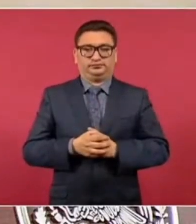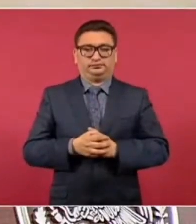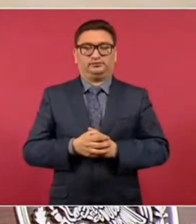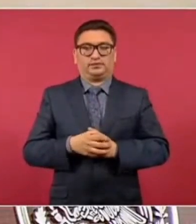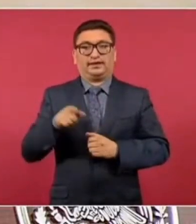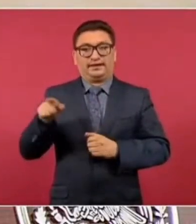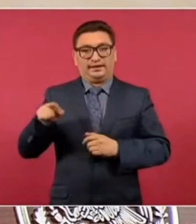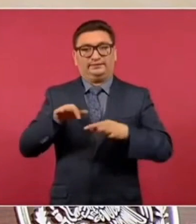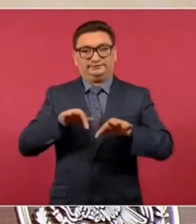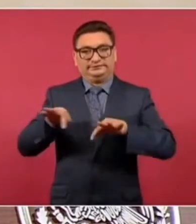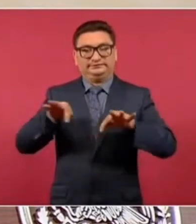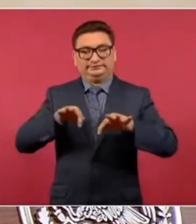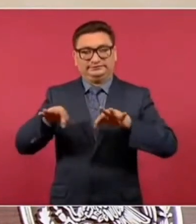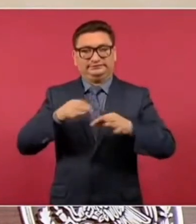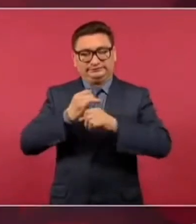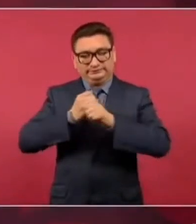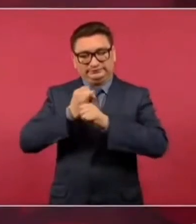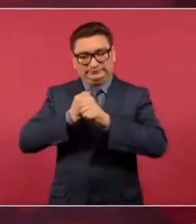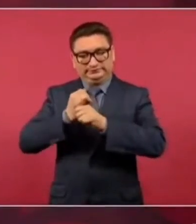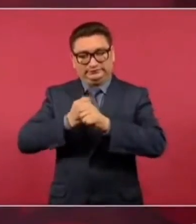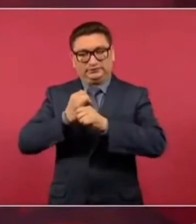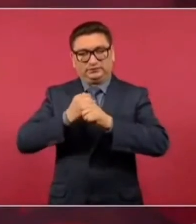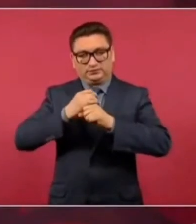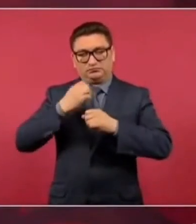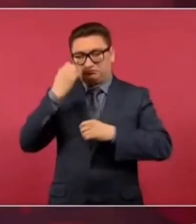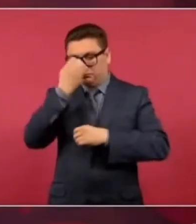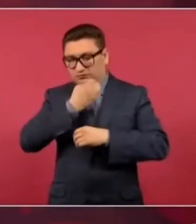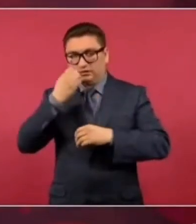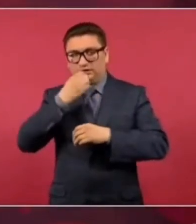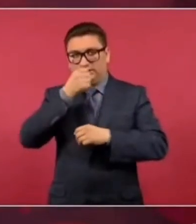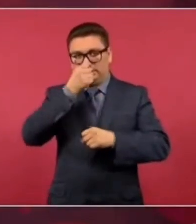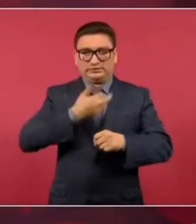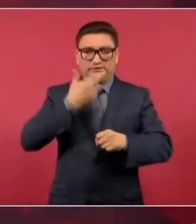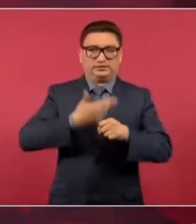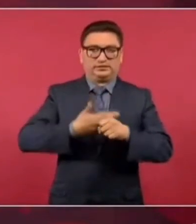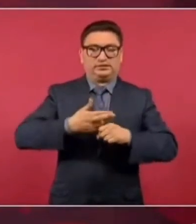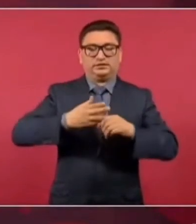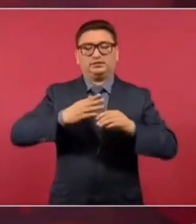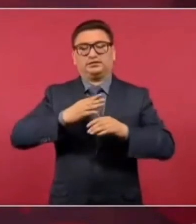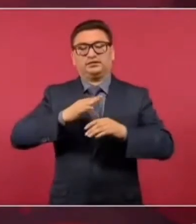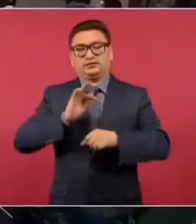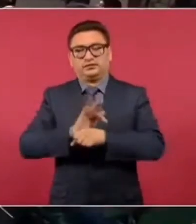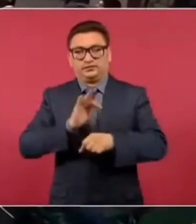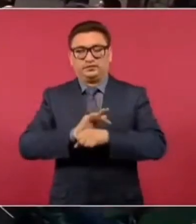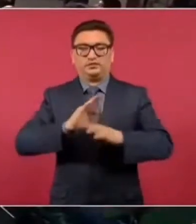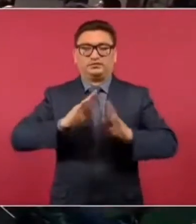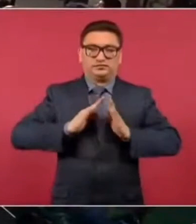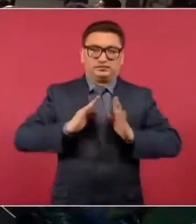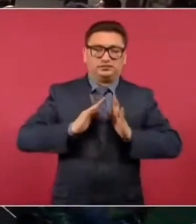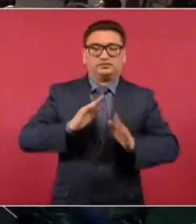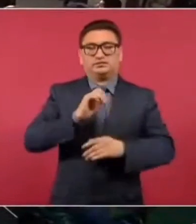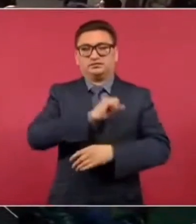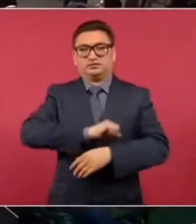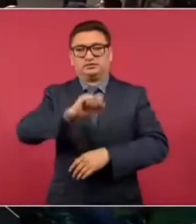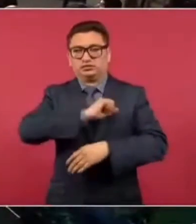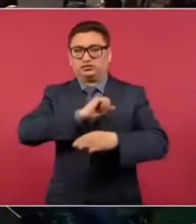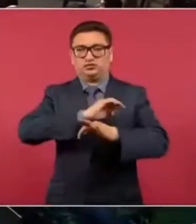trabajos de investigación, la Secretaría de la Defensa, la Secretaría de Salud, todos,